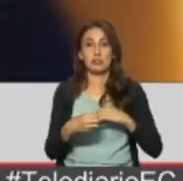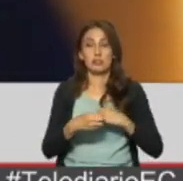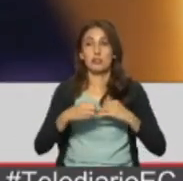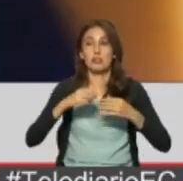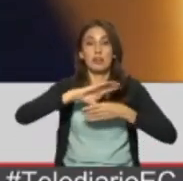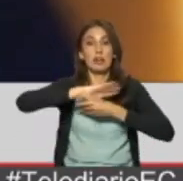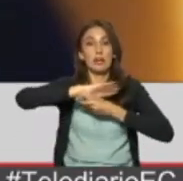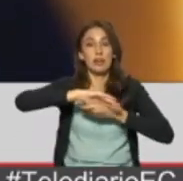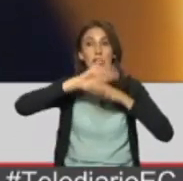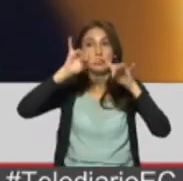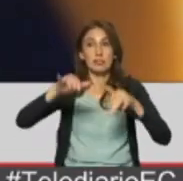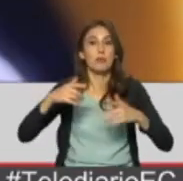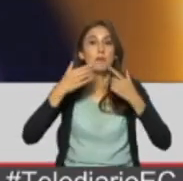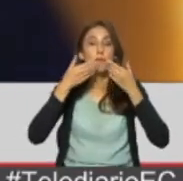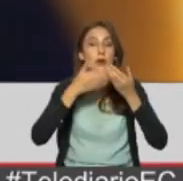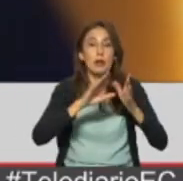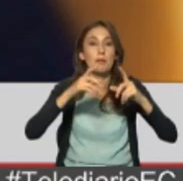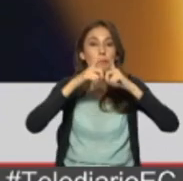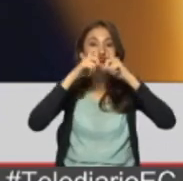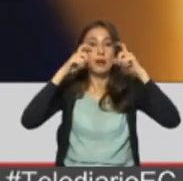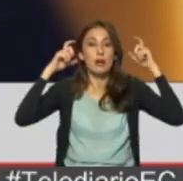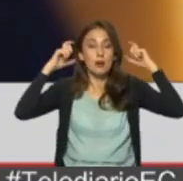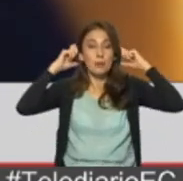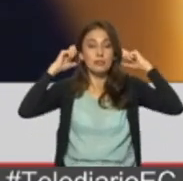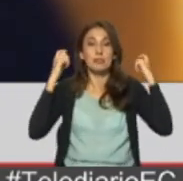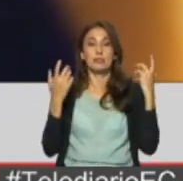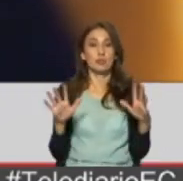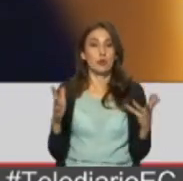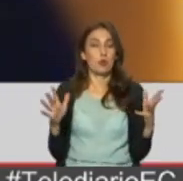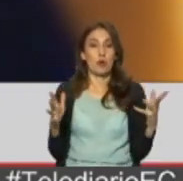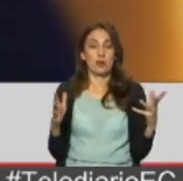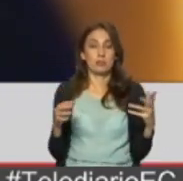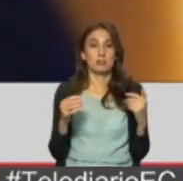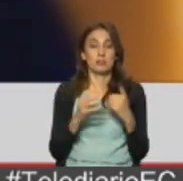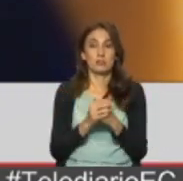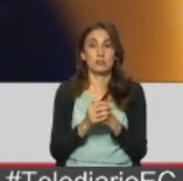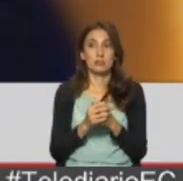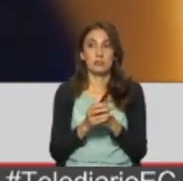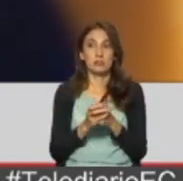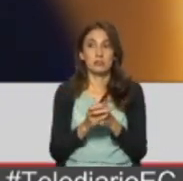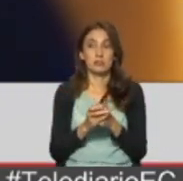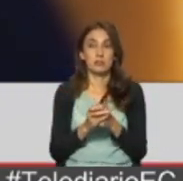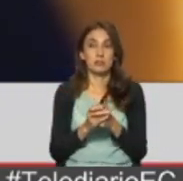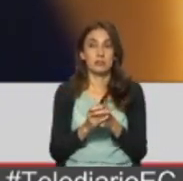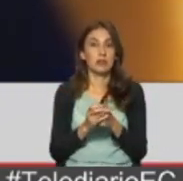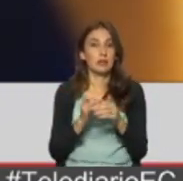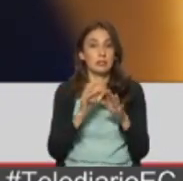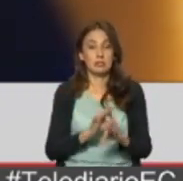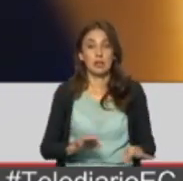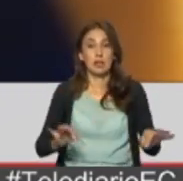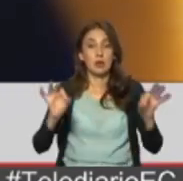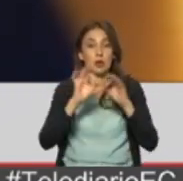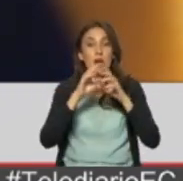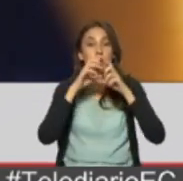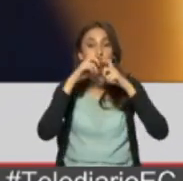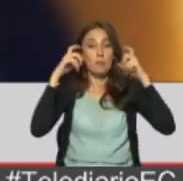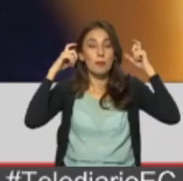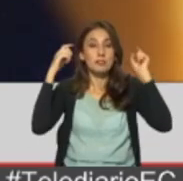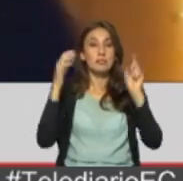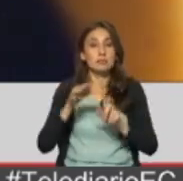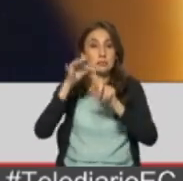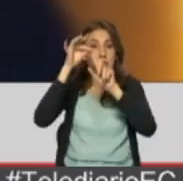Aquí hay escasez de mascarillas, las mascarillas específicas, las N95, que son las que de alguna manera previenen